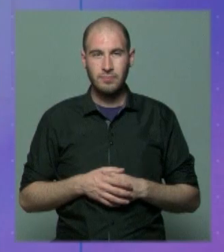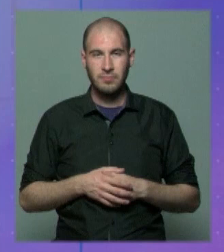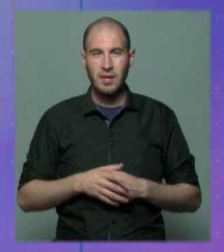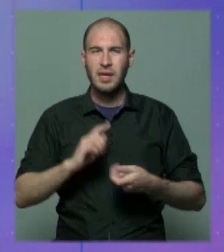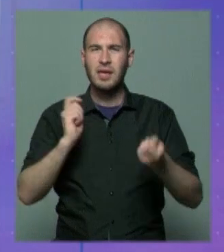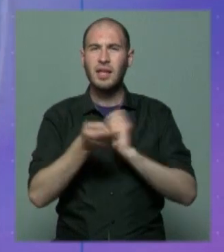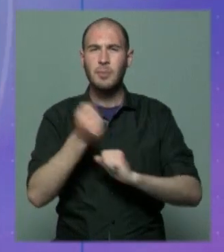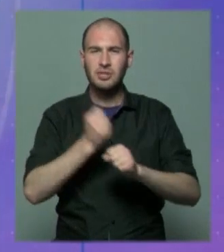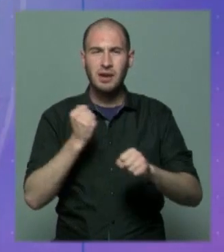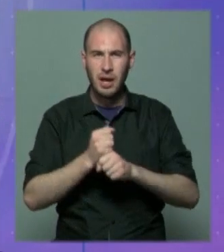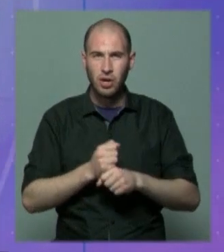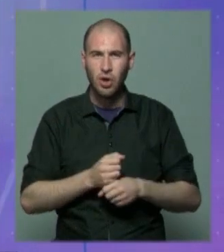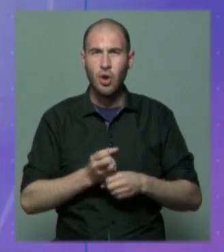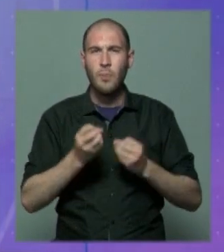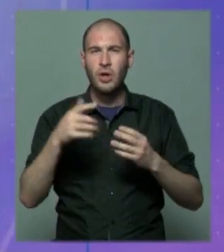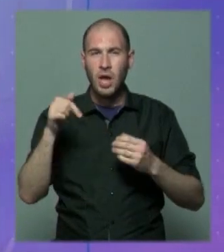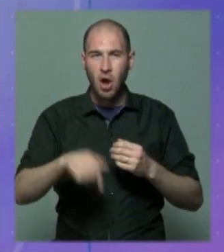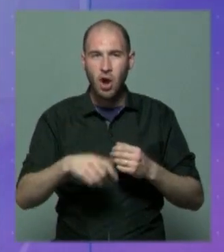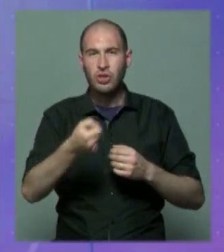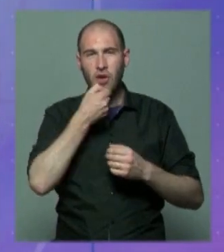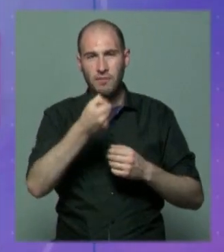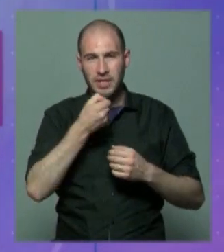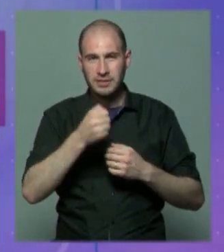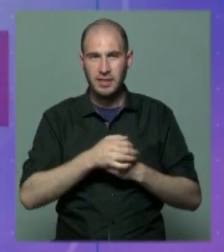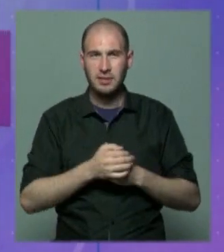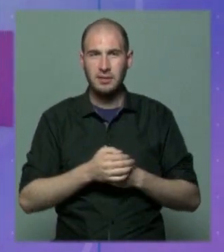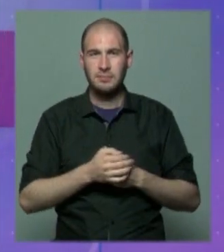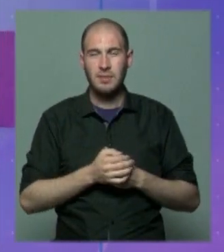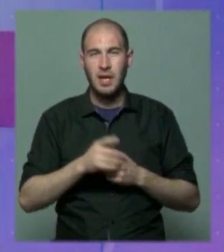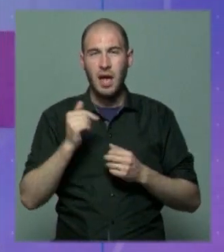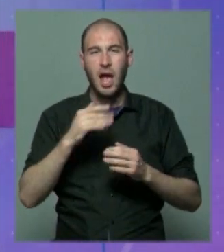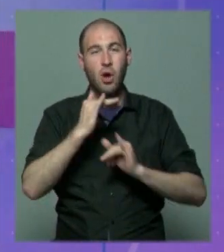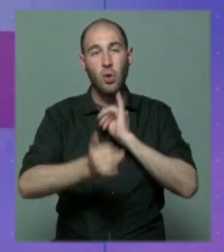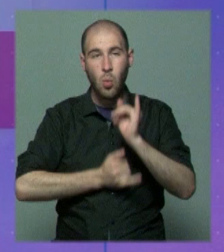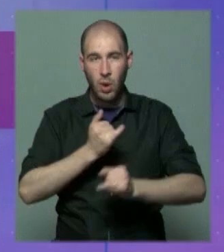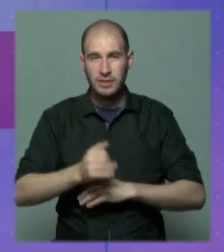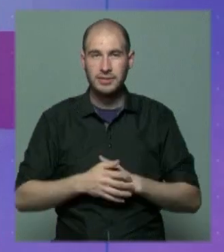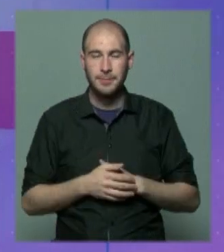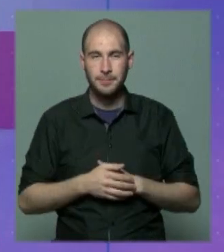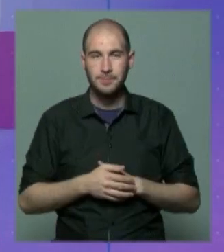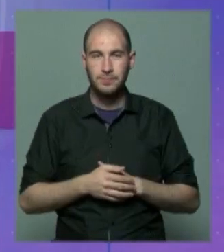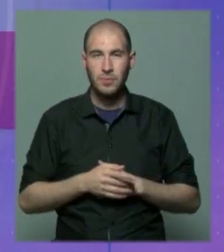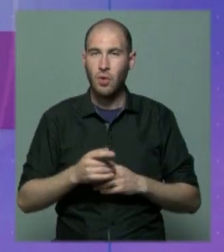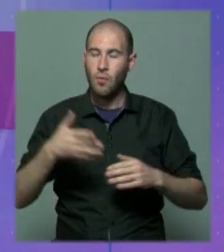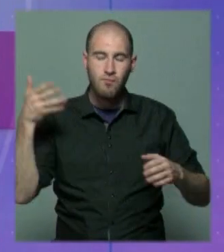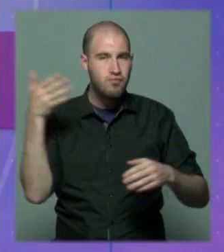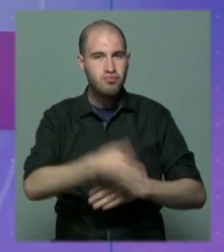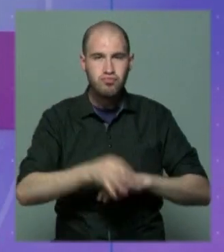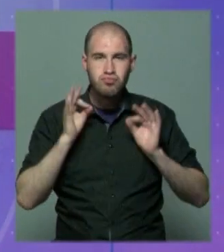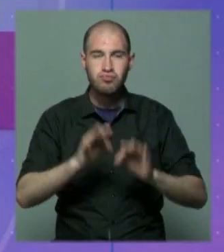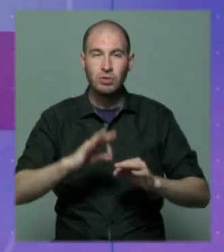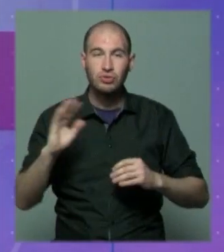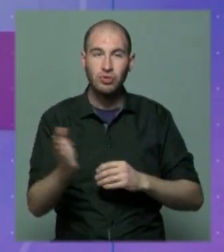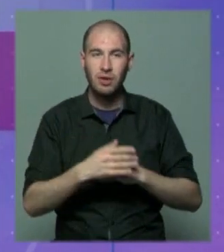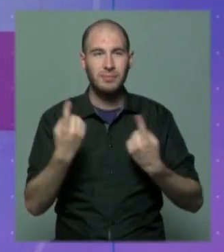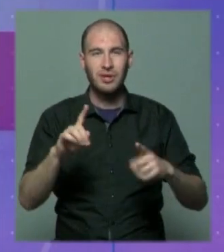Reforma laboral, porque hoy en conferencia de prensa ya empezaron a deslizar que van con todo. Iba a decir van por todo, pero